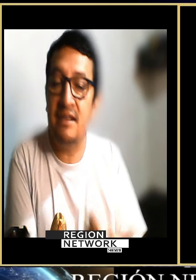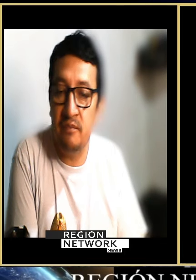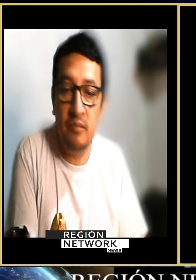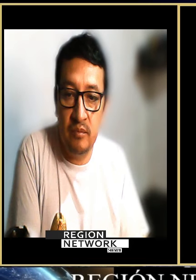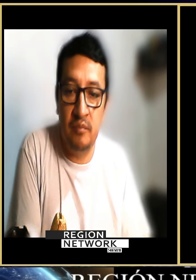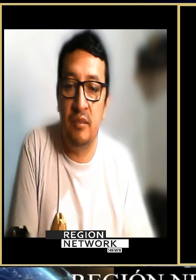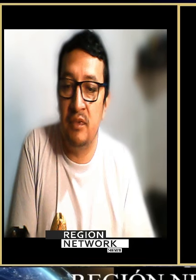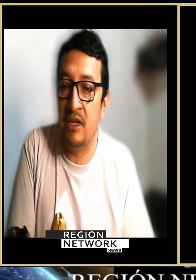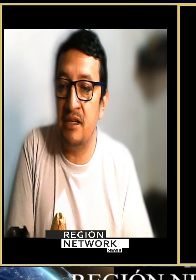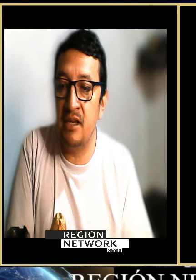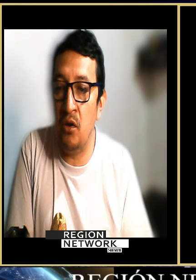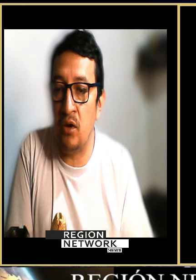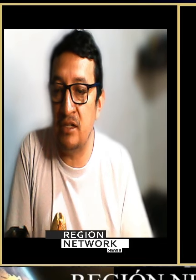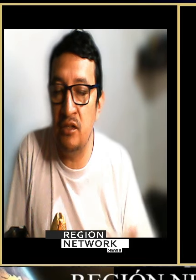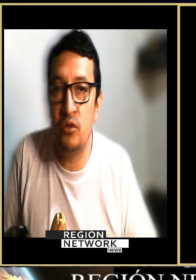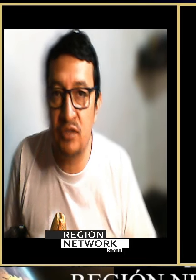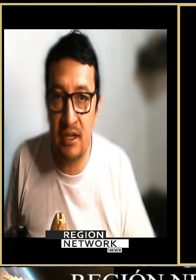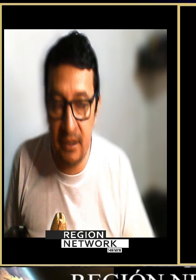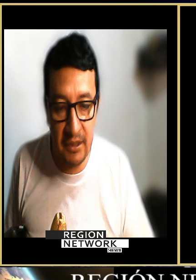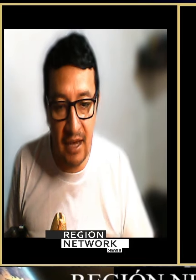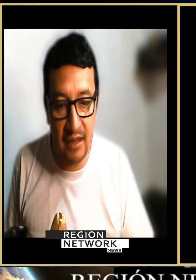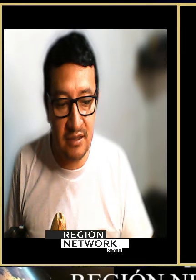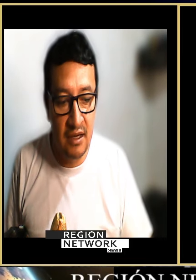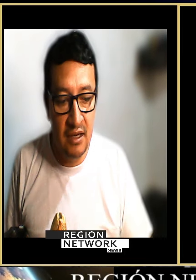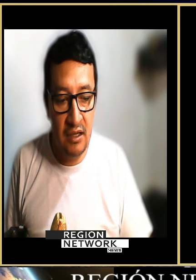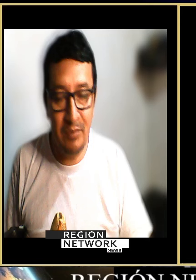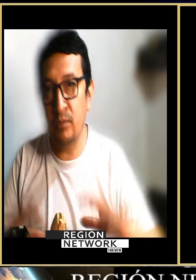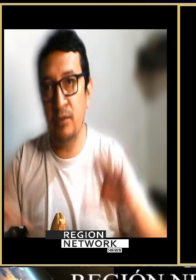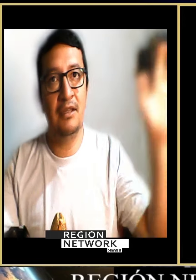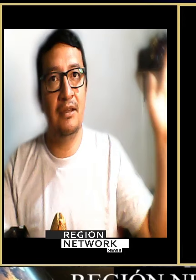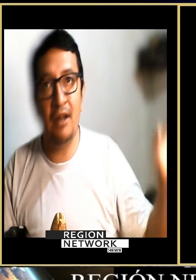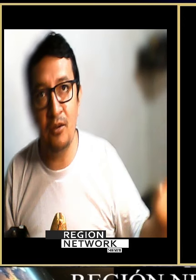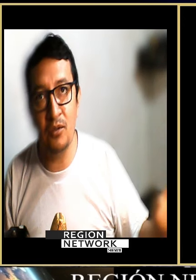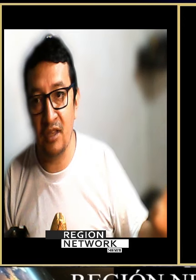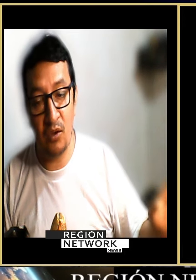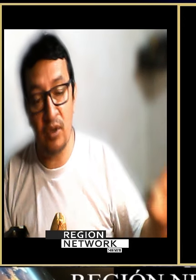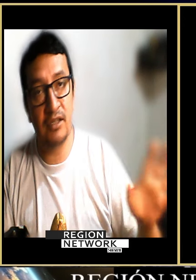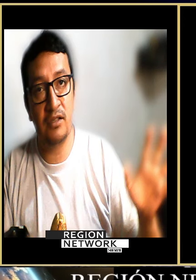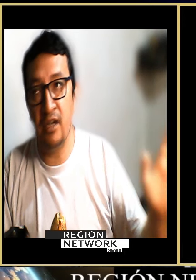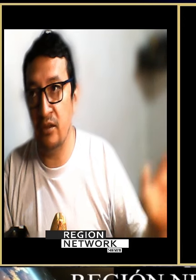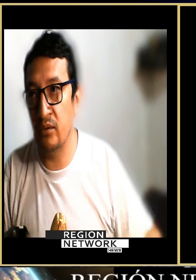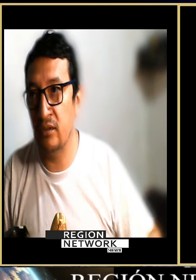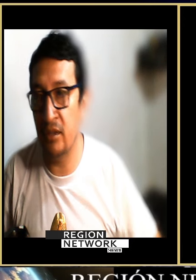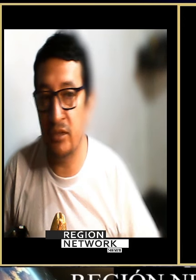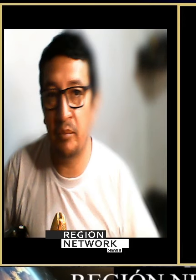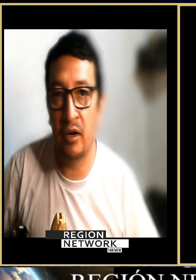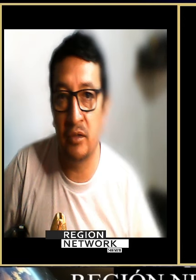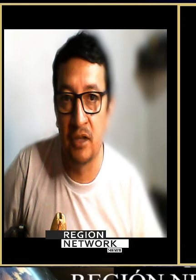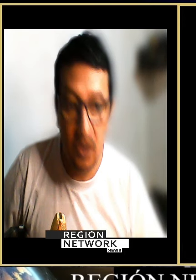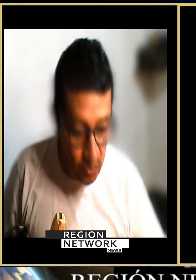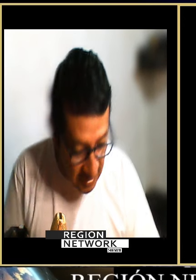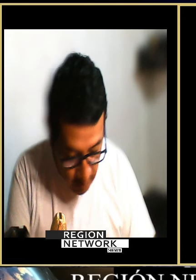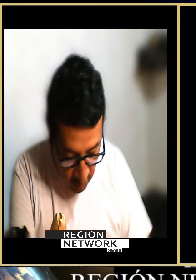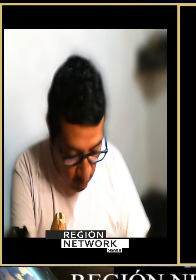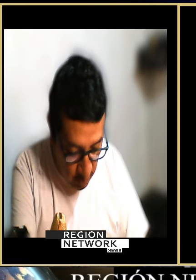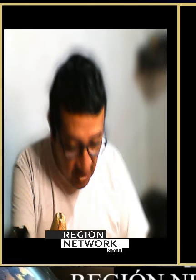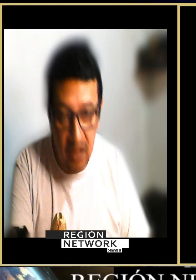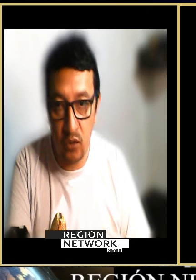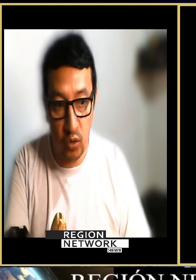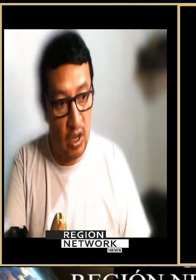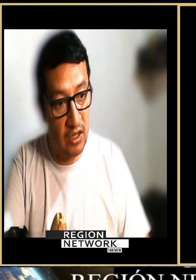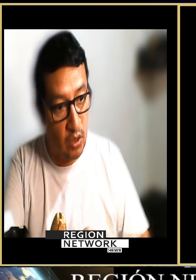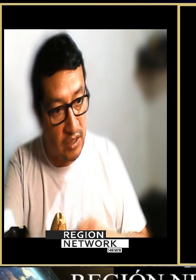vos estás Qué s yo haciendo tus actividades y de pronto se te va la luz y te acuerdas Ah cierto tenemos apagones o estás